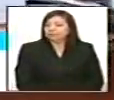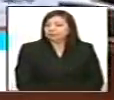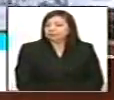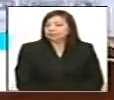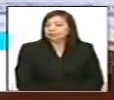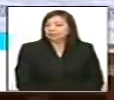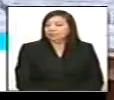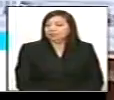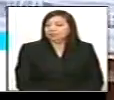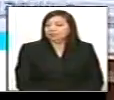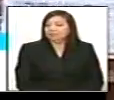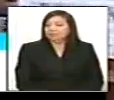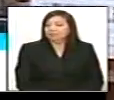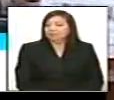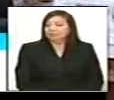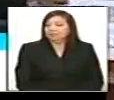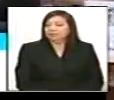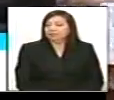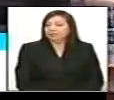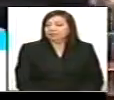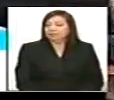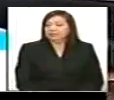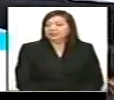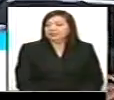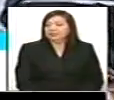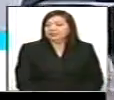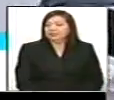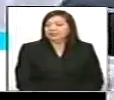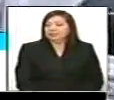Pero se está salteando de tema.